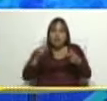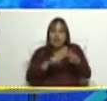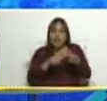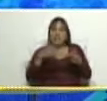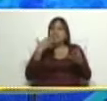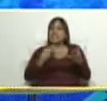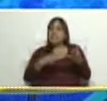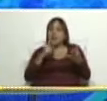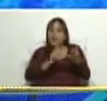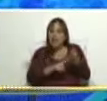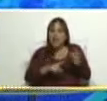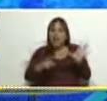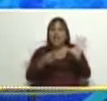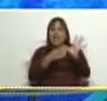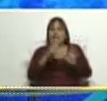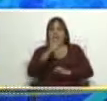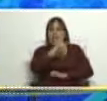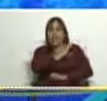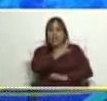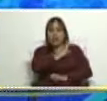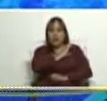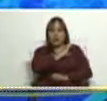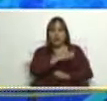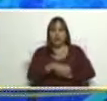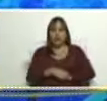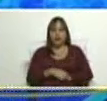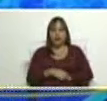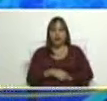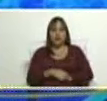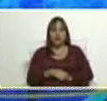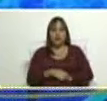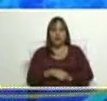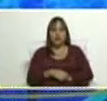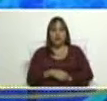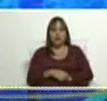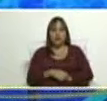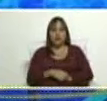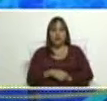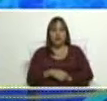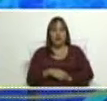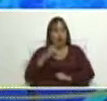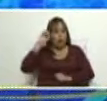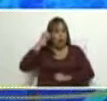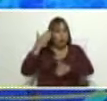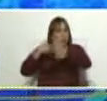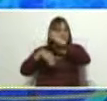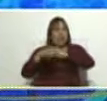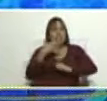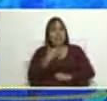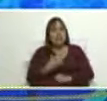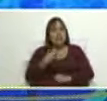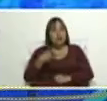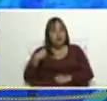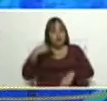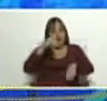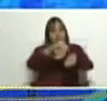diciembre, enero, y por allá en diciembre les dije, les doy